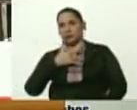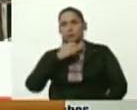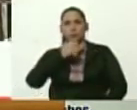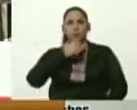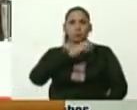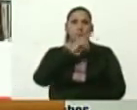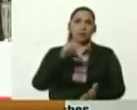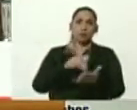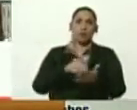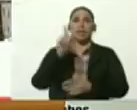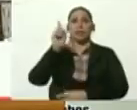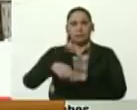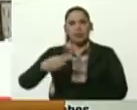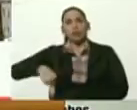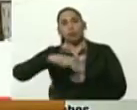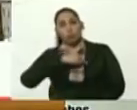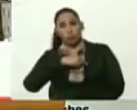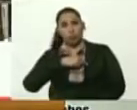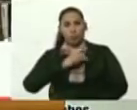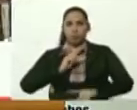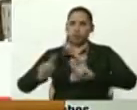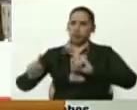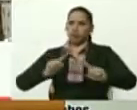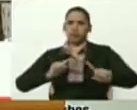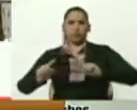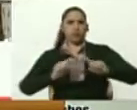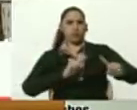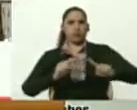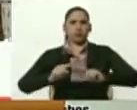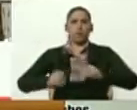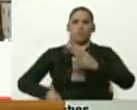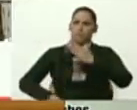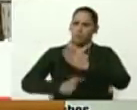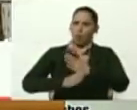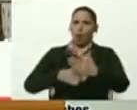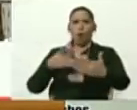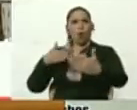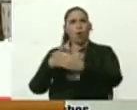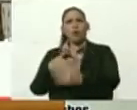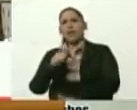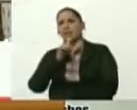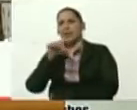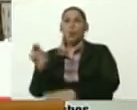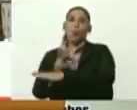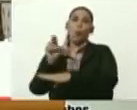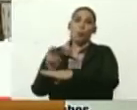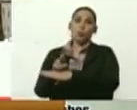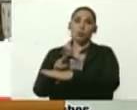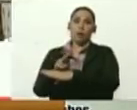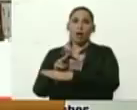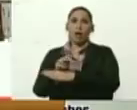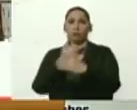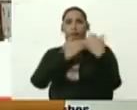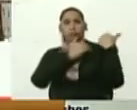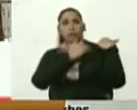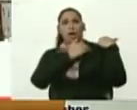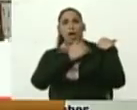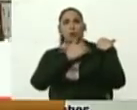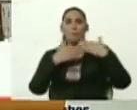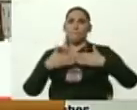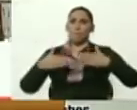como nosotros hemos actuado de manera firme contra quienes, utilizando cargos públicos,